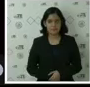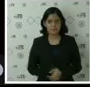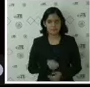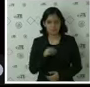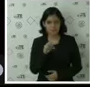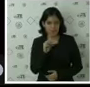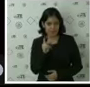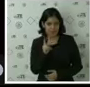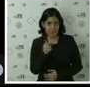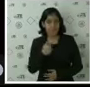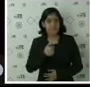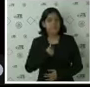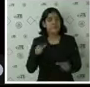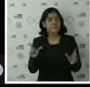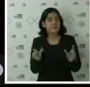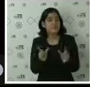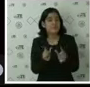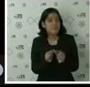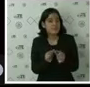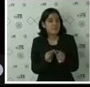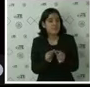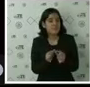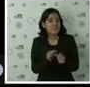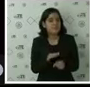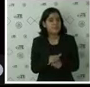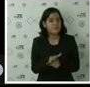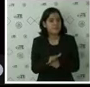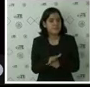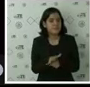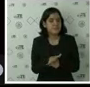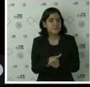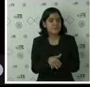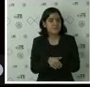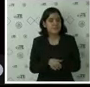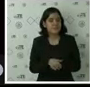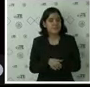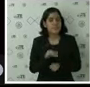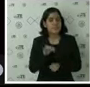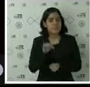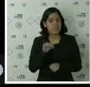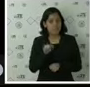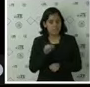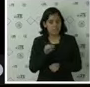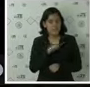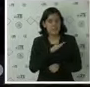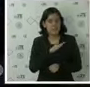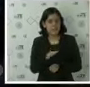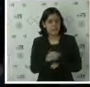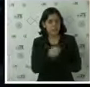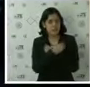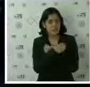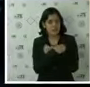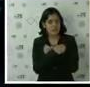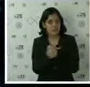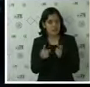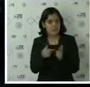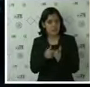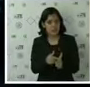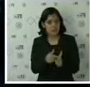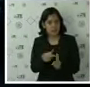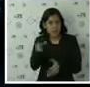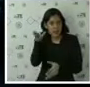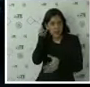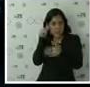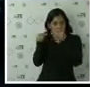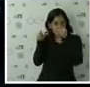Bueno, mi conclusión sería que sí es posible seguir recibiendo una educación y que se nos forme como ciudadanos